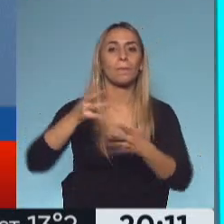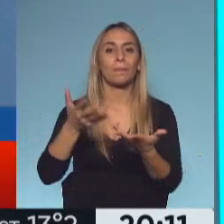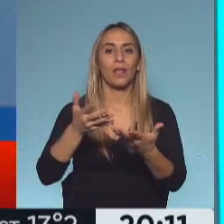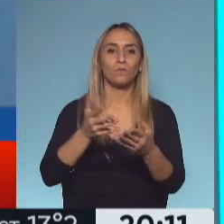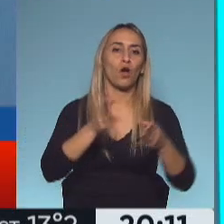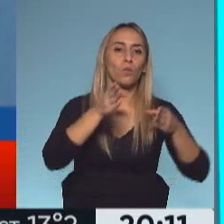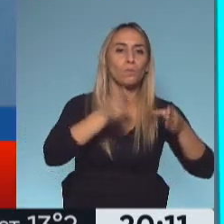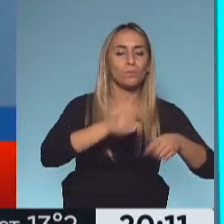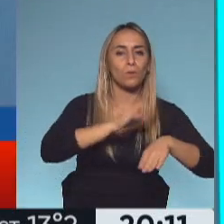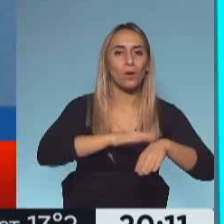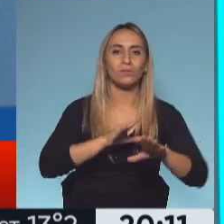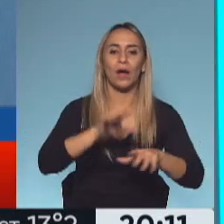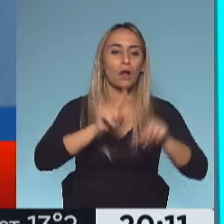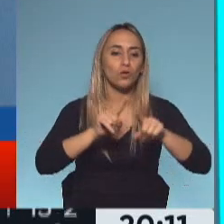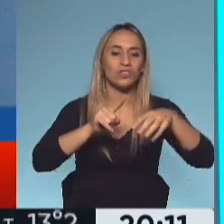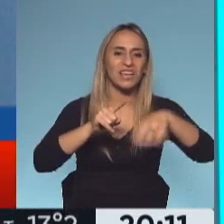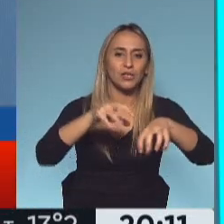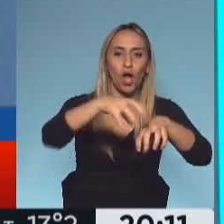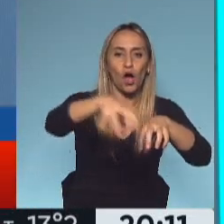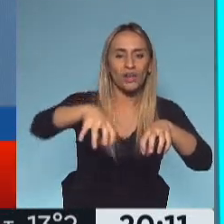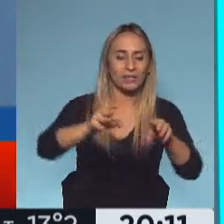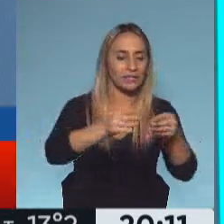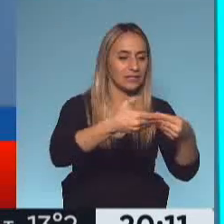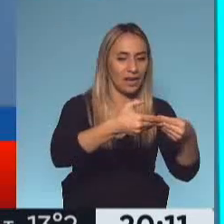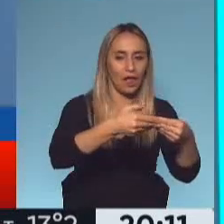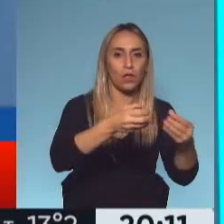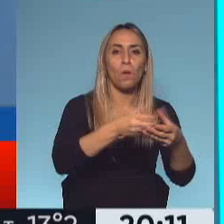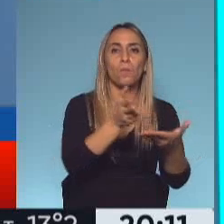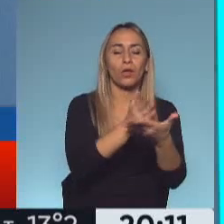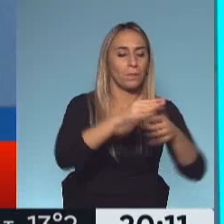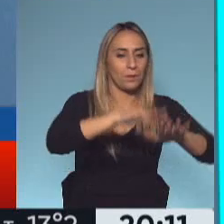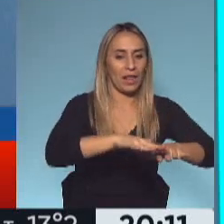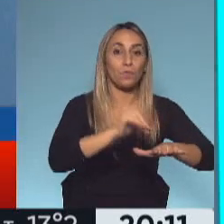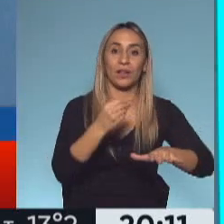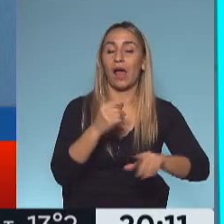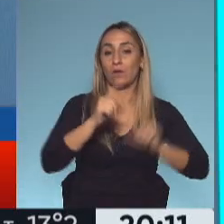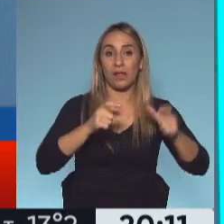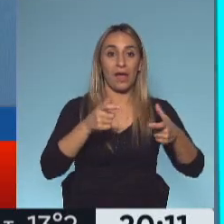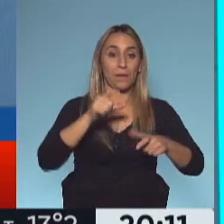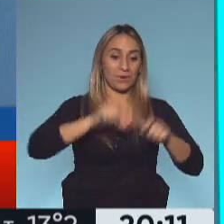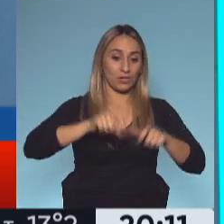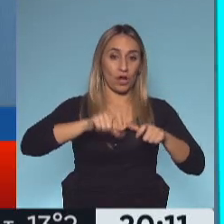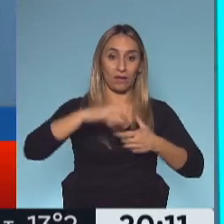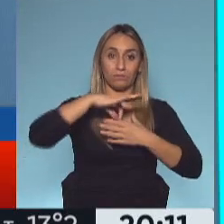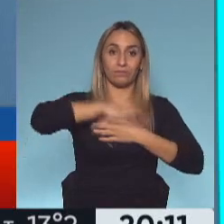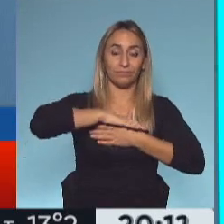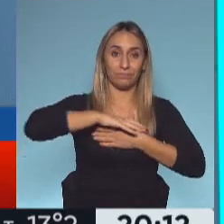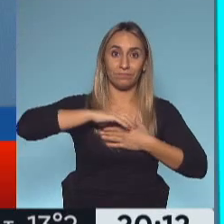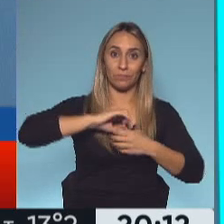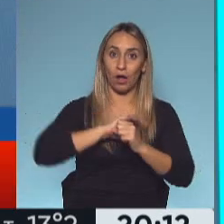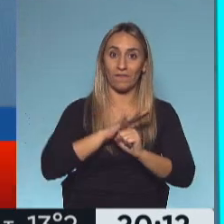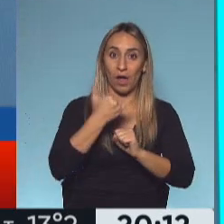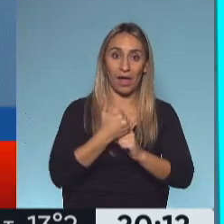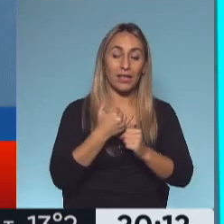de producción. Cerrar sectores. Claro, el tema es que hubo algunas personas que llegaban contagiadas, eso obligó a algunas, por ejemplo, automotrices o algunas